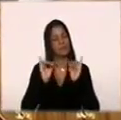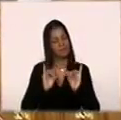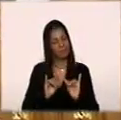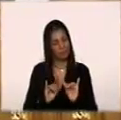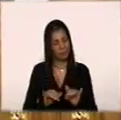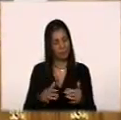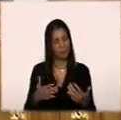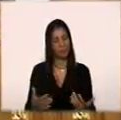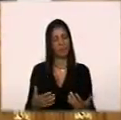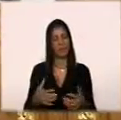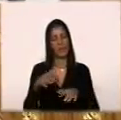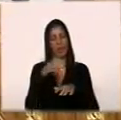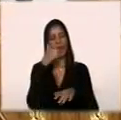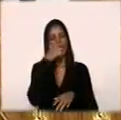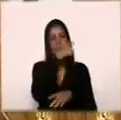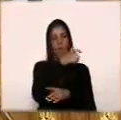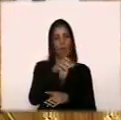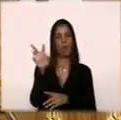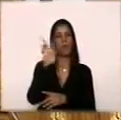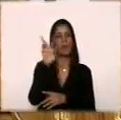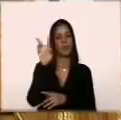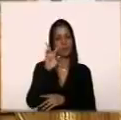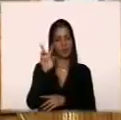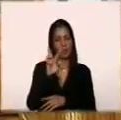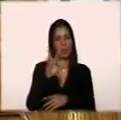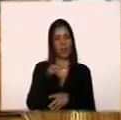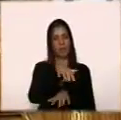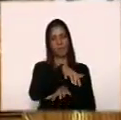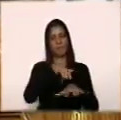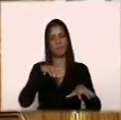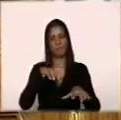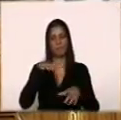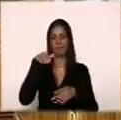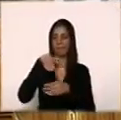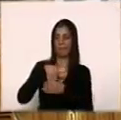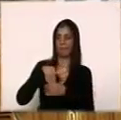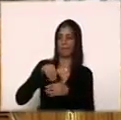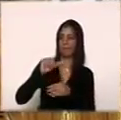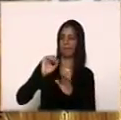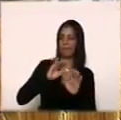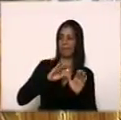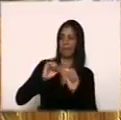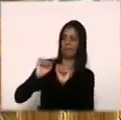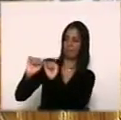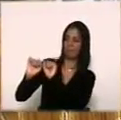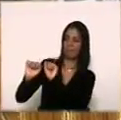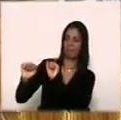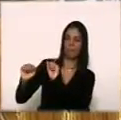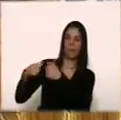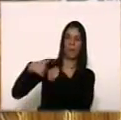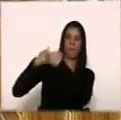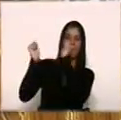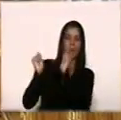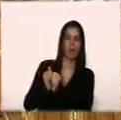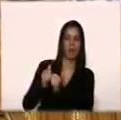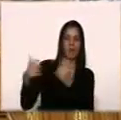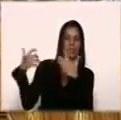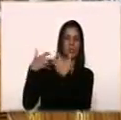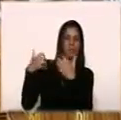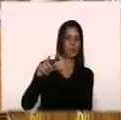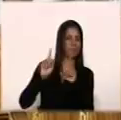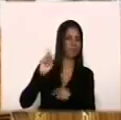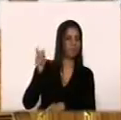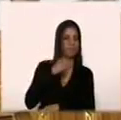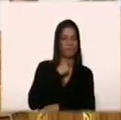expresión de la mayoría de los venezolanos y venezolanas en rechazo a las posturas violentas, en rechazo